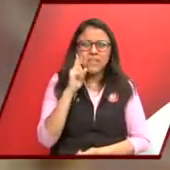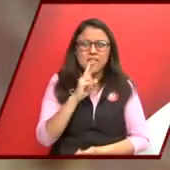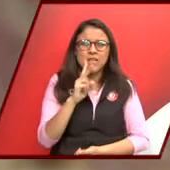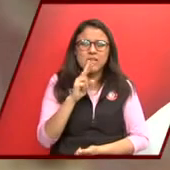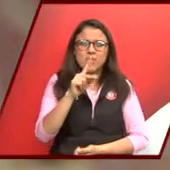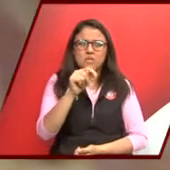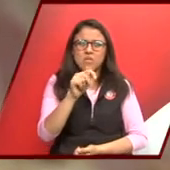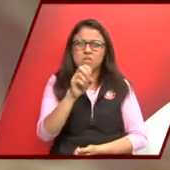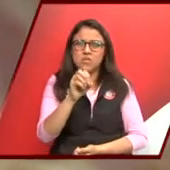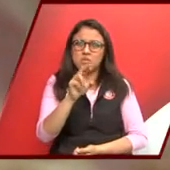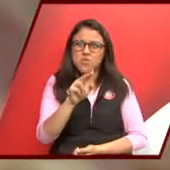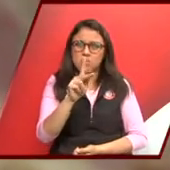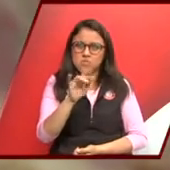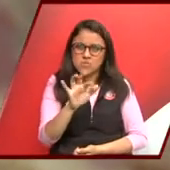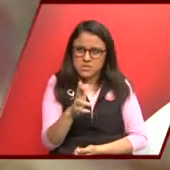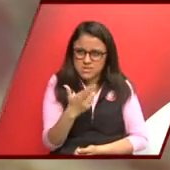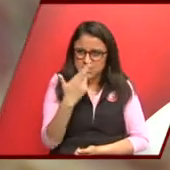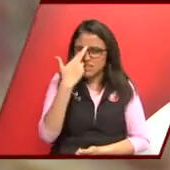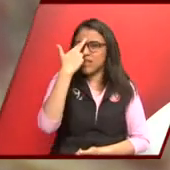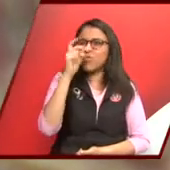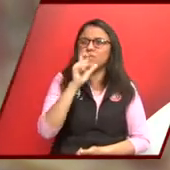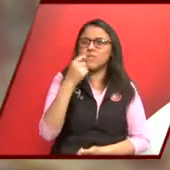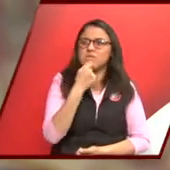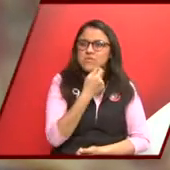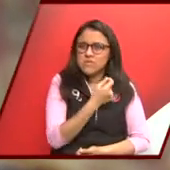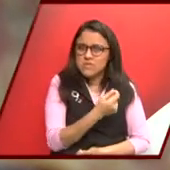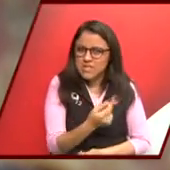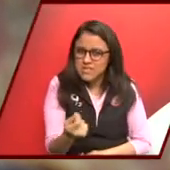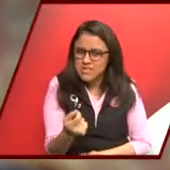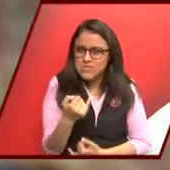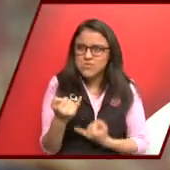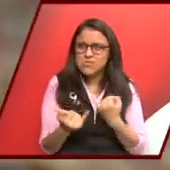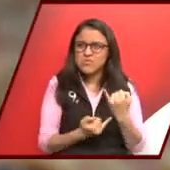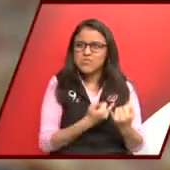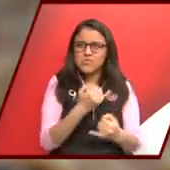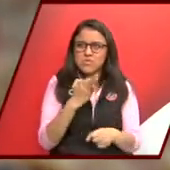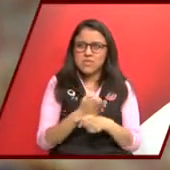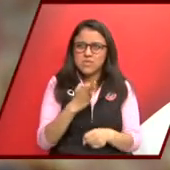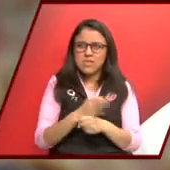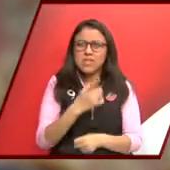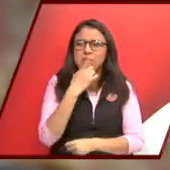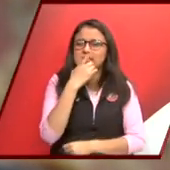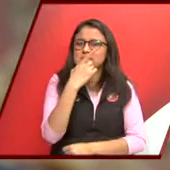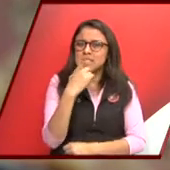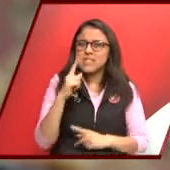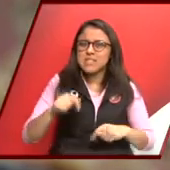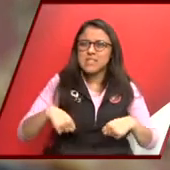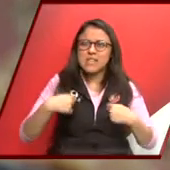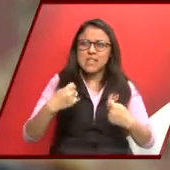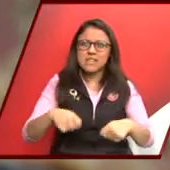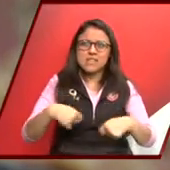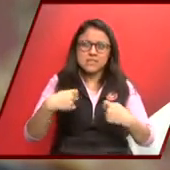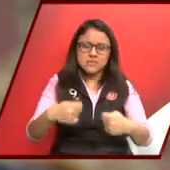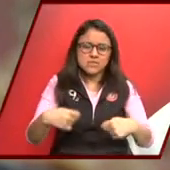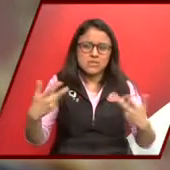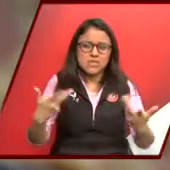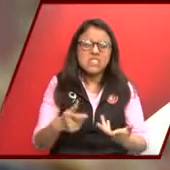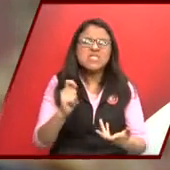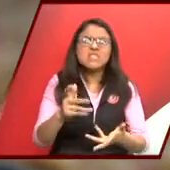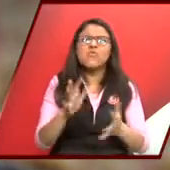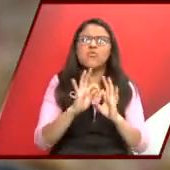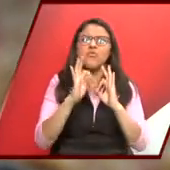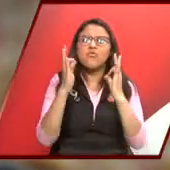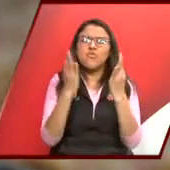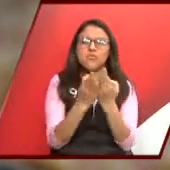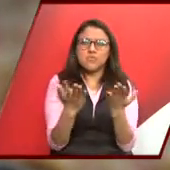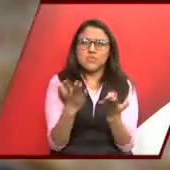trompo, se nos viene a la mente recuerdos de la infancia de un juguete que hoy en día es considerado como tradicional. Su elaboración